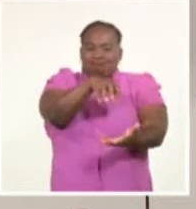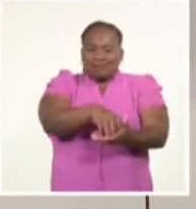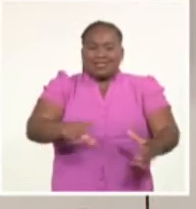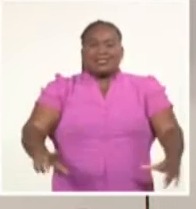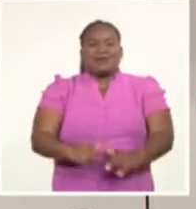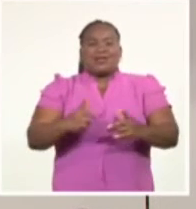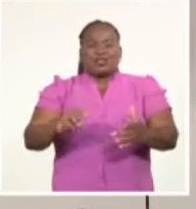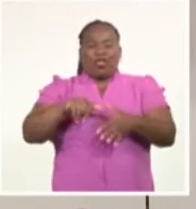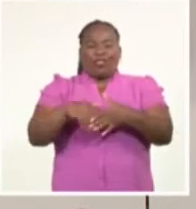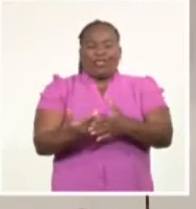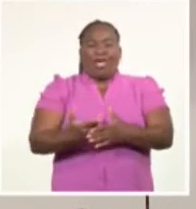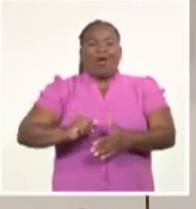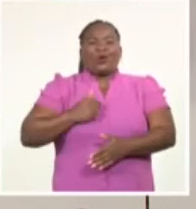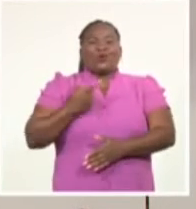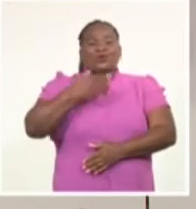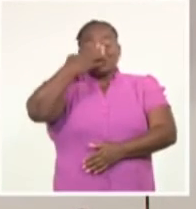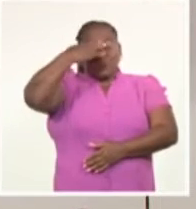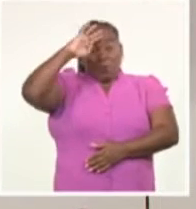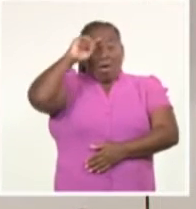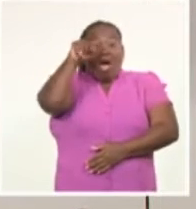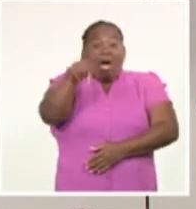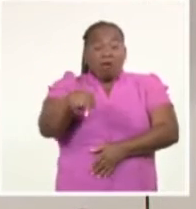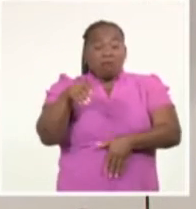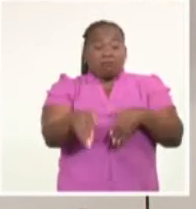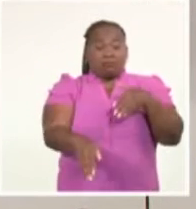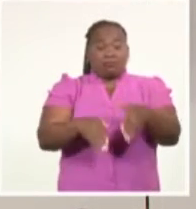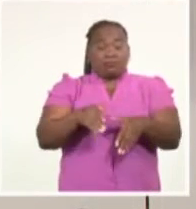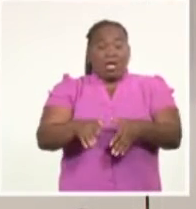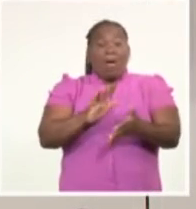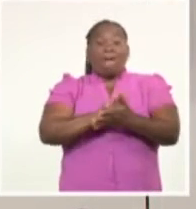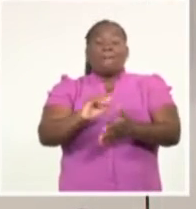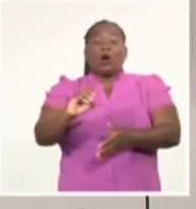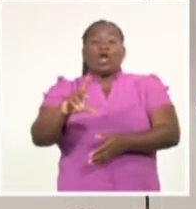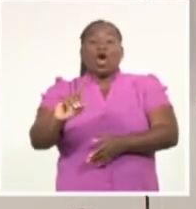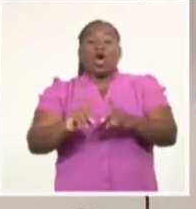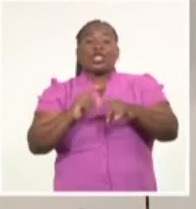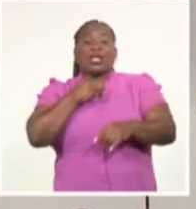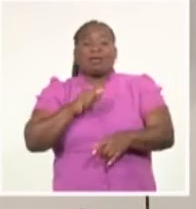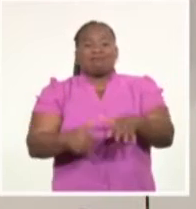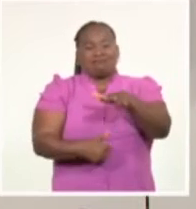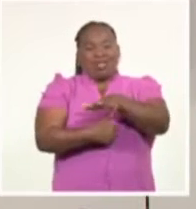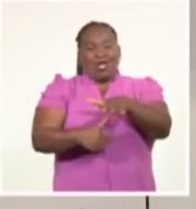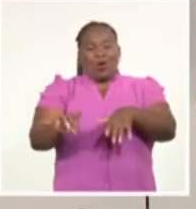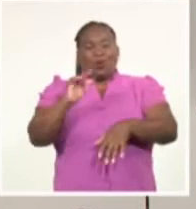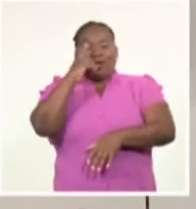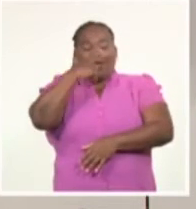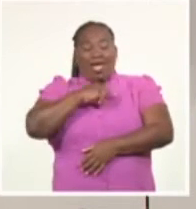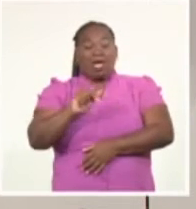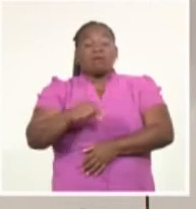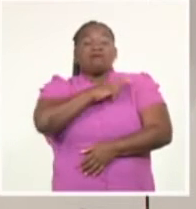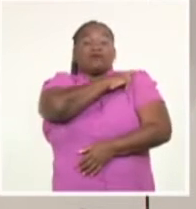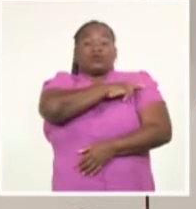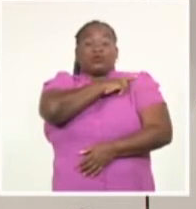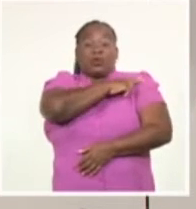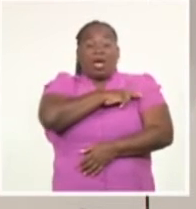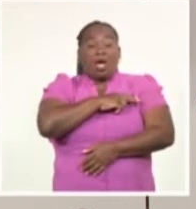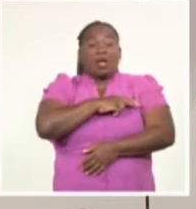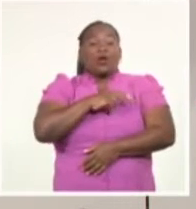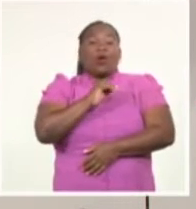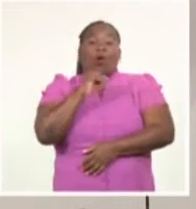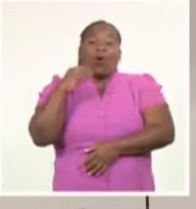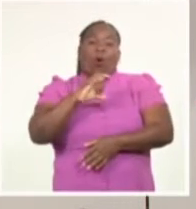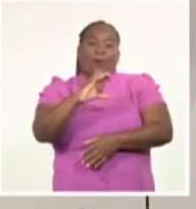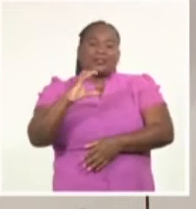la Cultura Cubana. Al encuentro asistieron Luis Morlote, presidente de la UNIAC, y la funcionaria del Departamento Ideológico del Comité Central